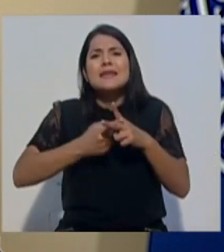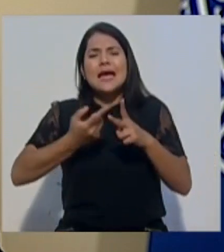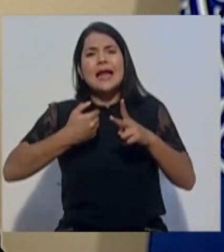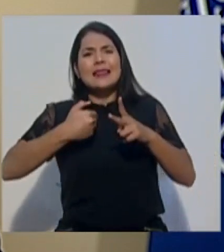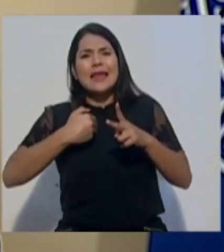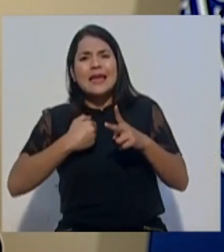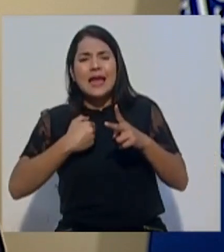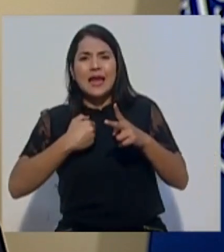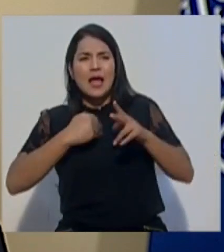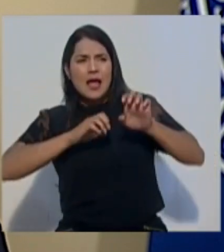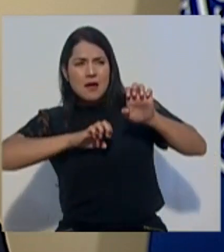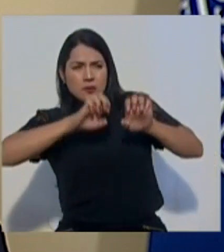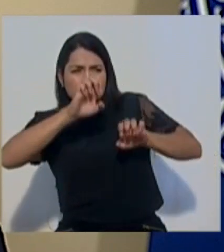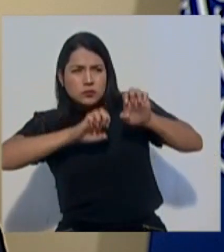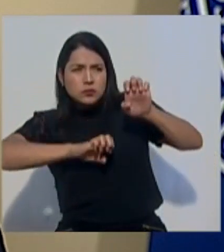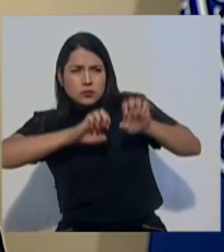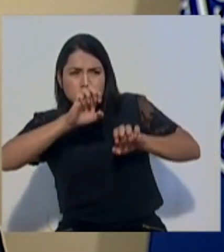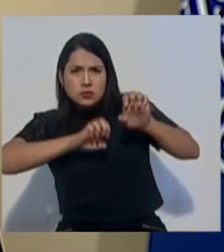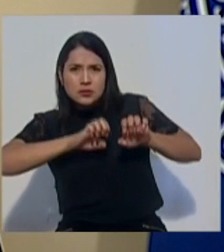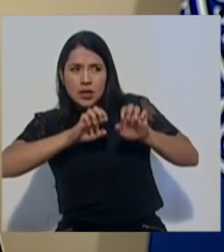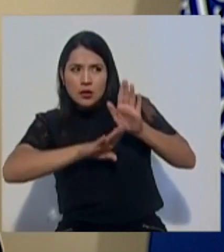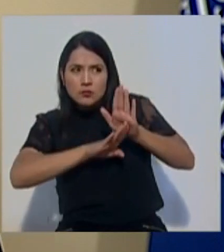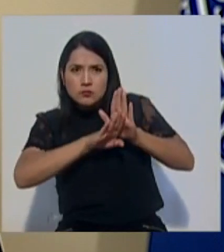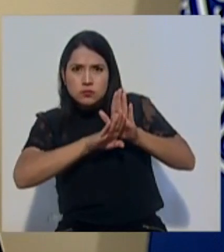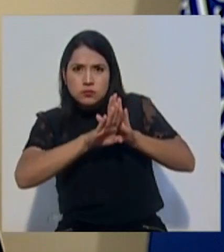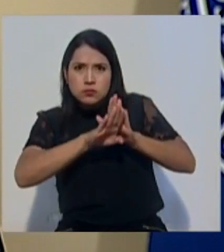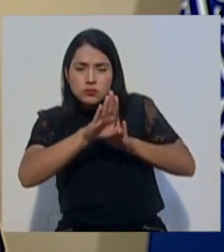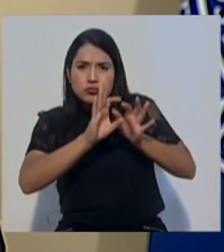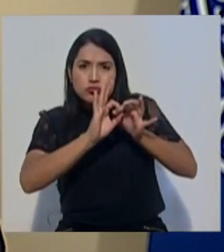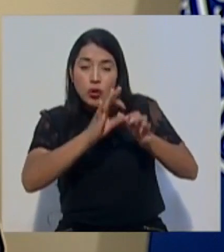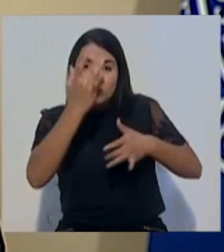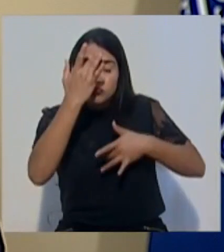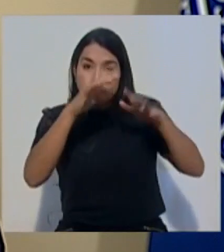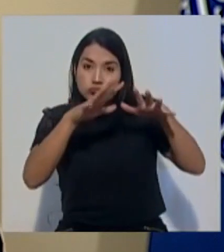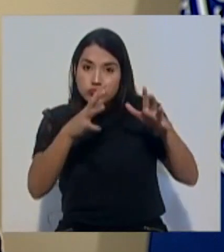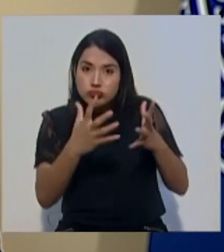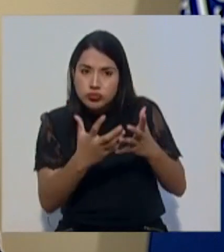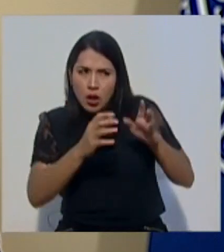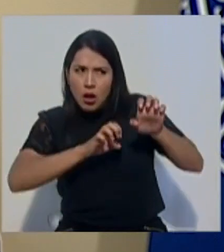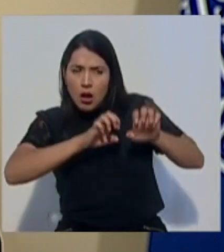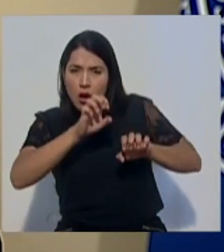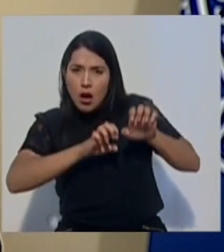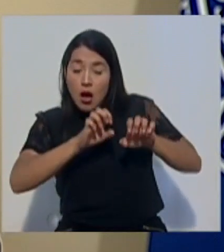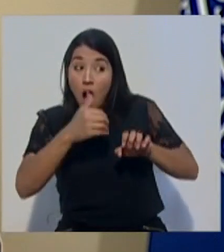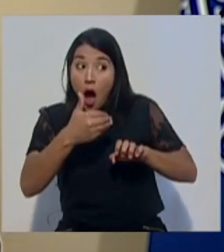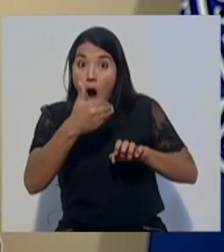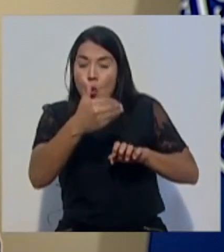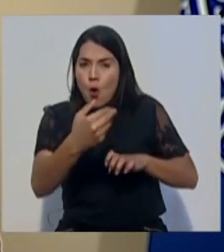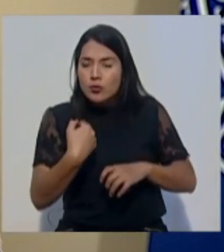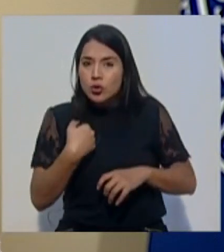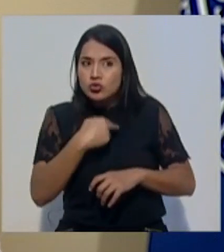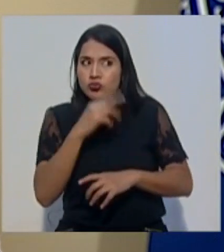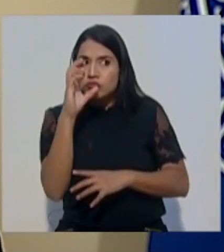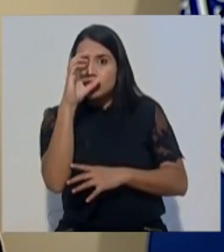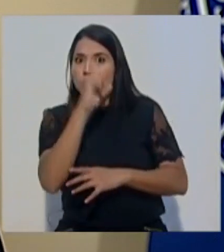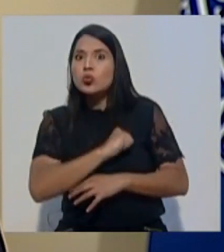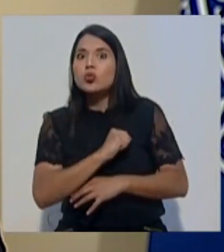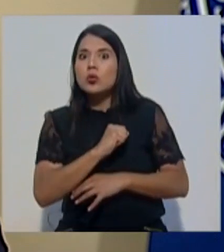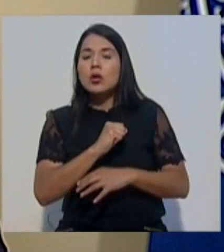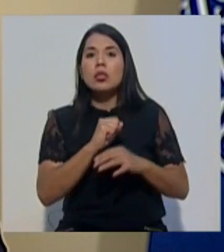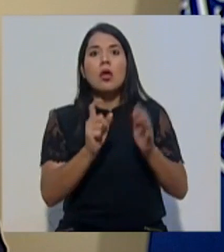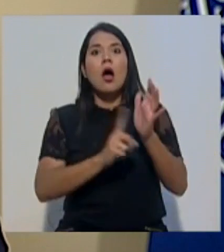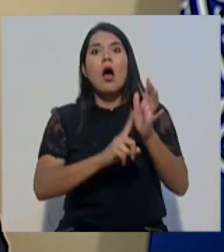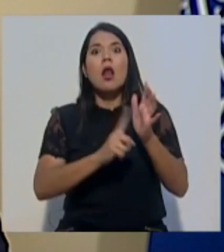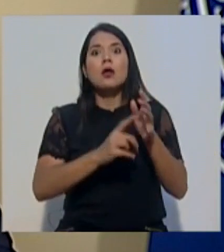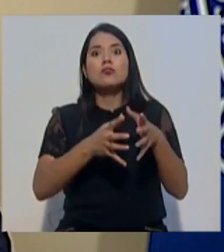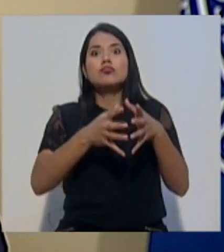seguimiento de la evolución de la pandemia. Y cuando esos indicadores nos levanten